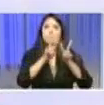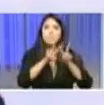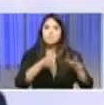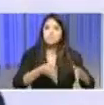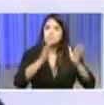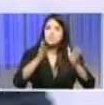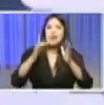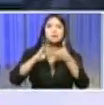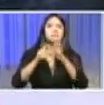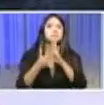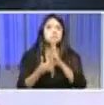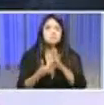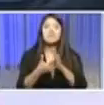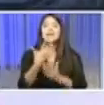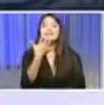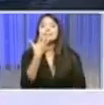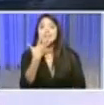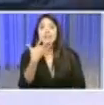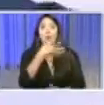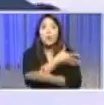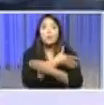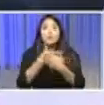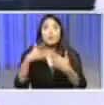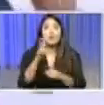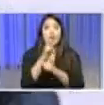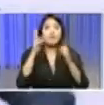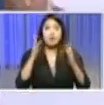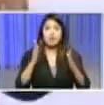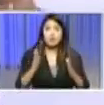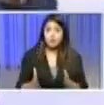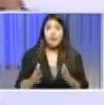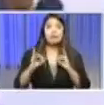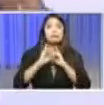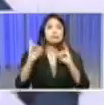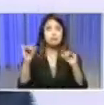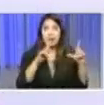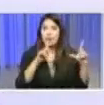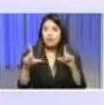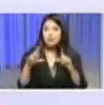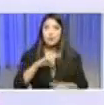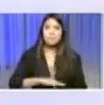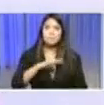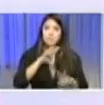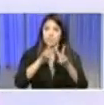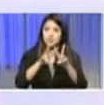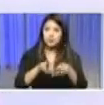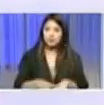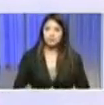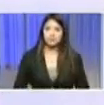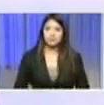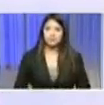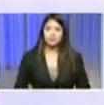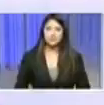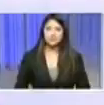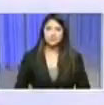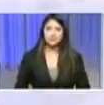que representen a los 5 millones de venezolanos que ya están en la gran misión Vivienda Venezuela.